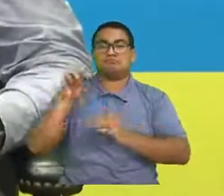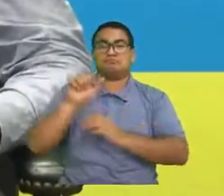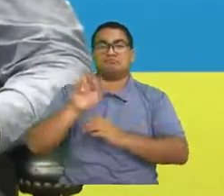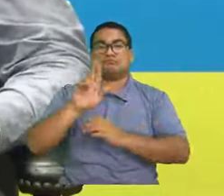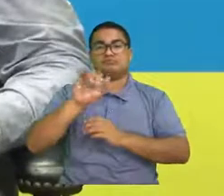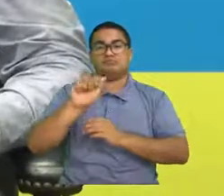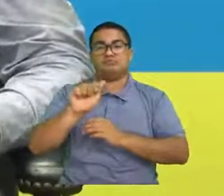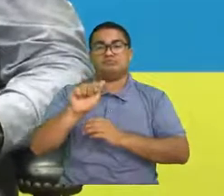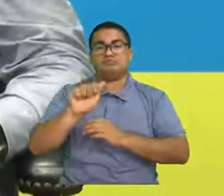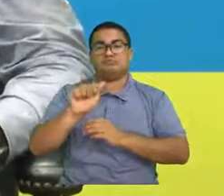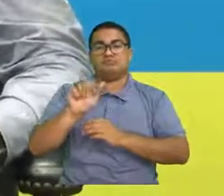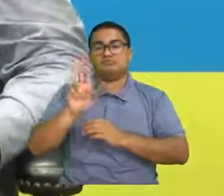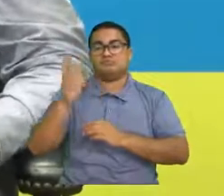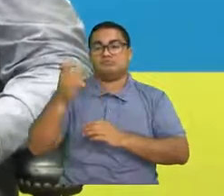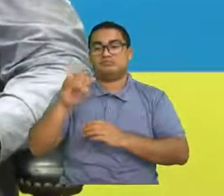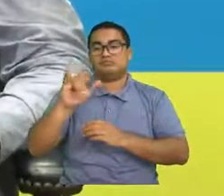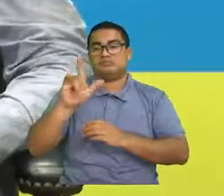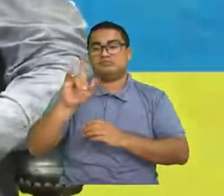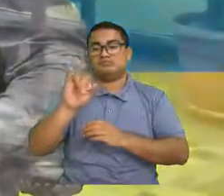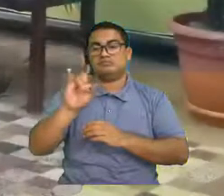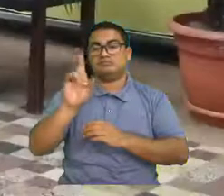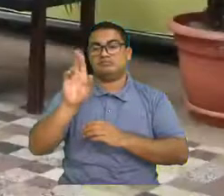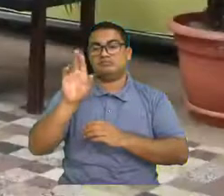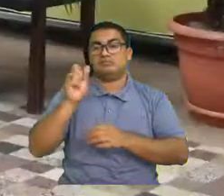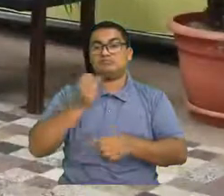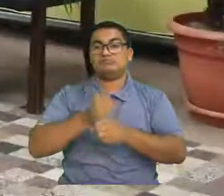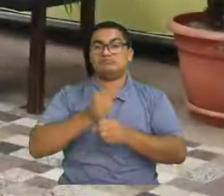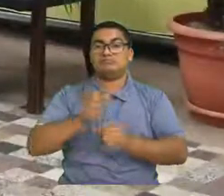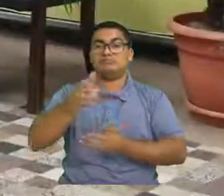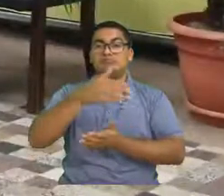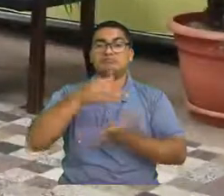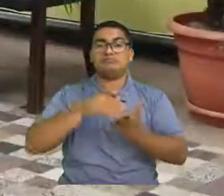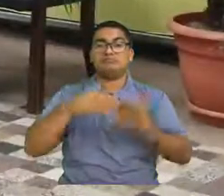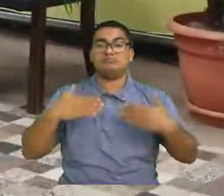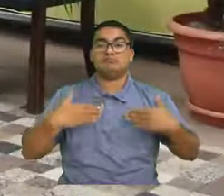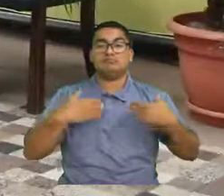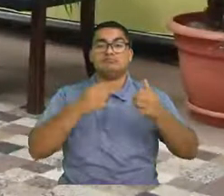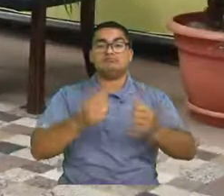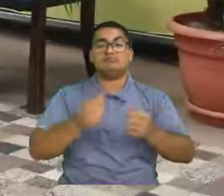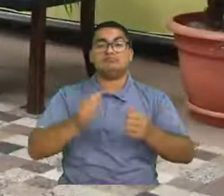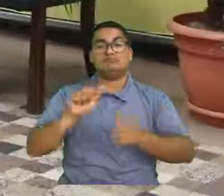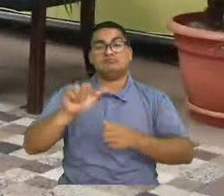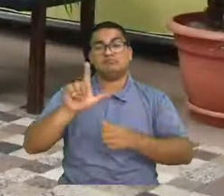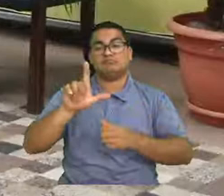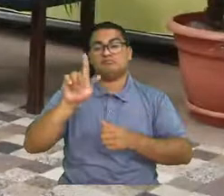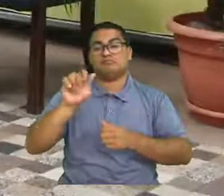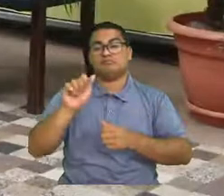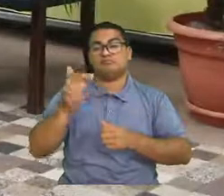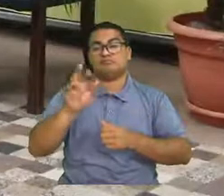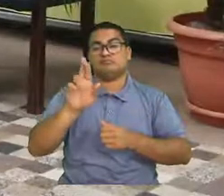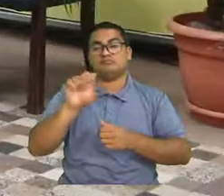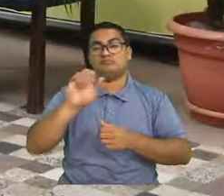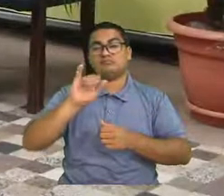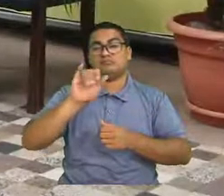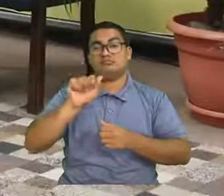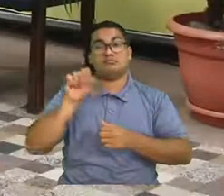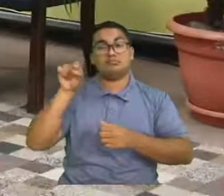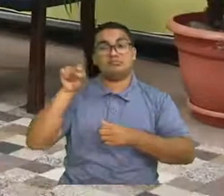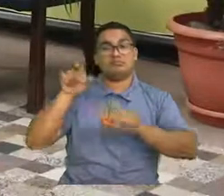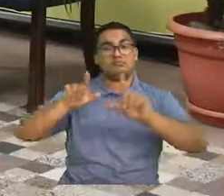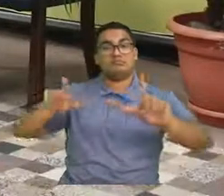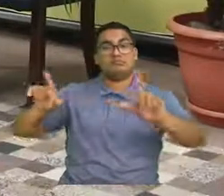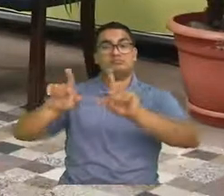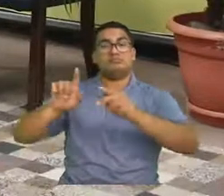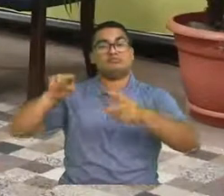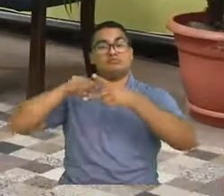Campo, quien es parte del equipo médico del Centro de Salud Altagracia, lugar o territorio donde se inició o